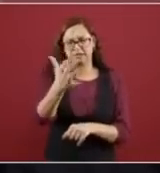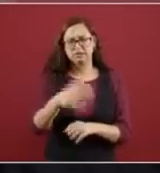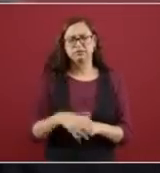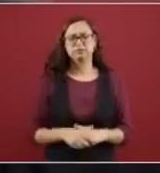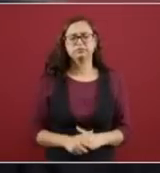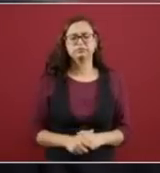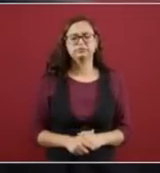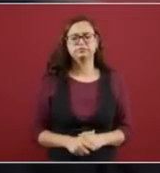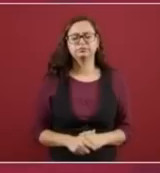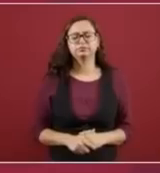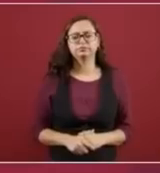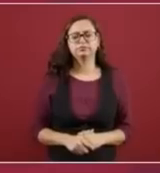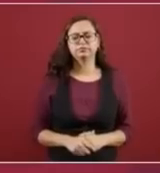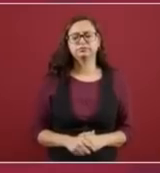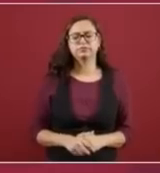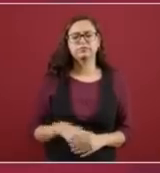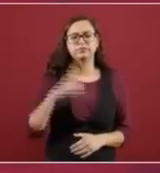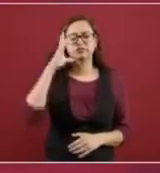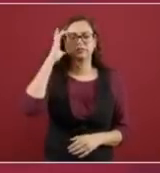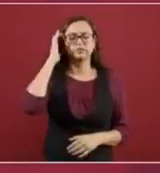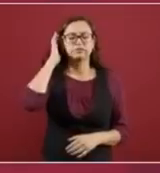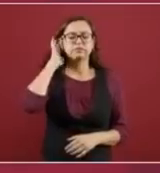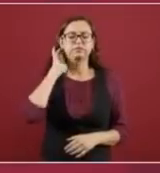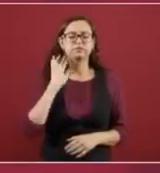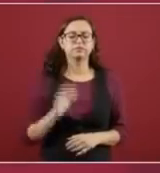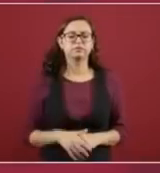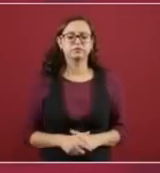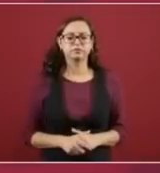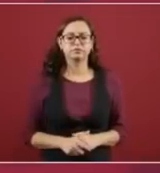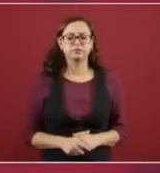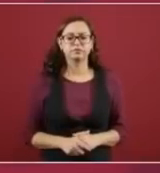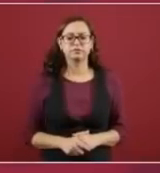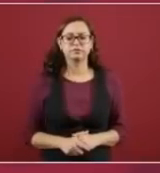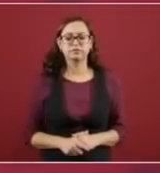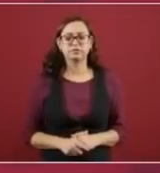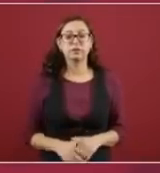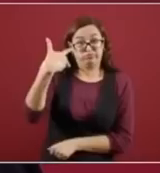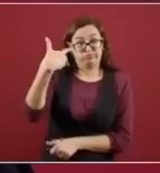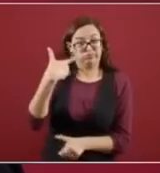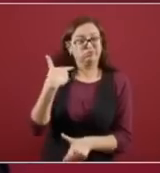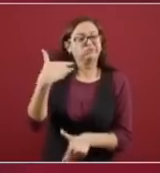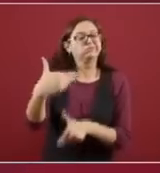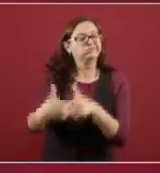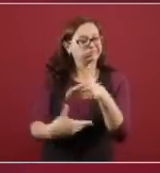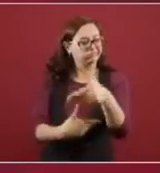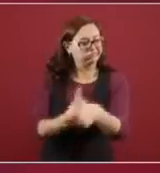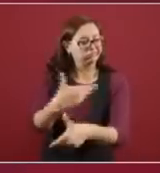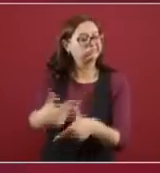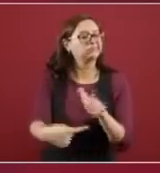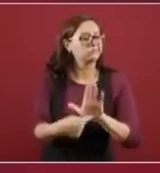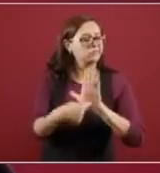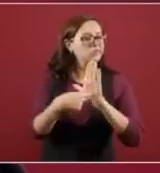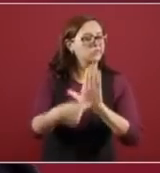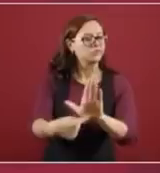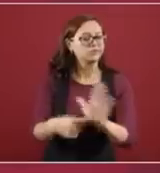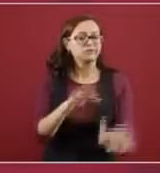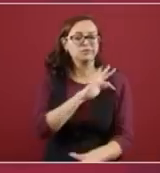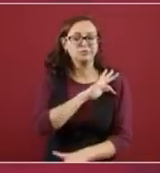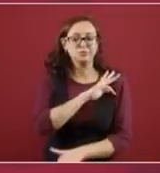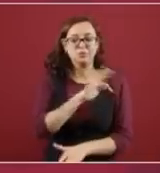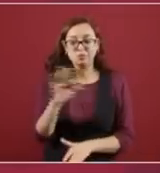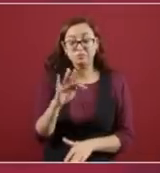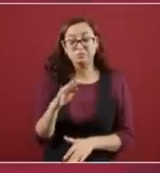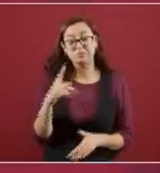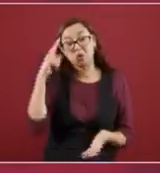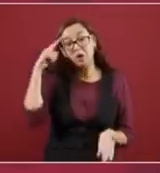yo considero, y a las pruebas me remito, creo que se quedaron